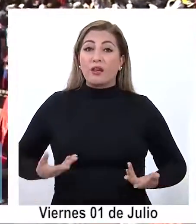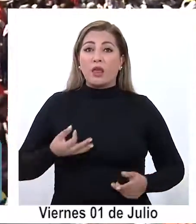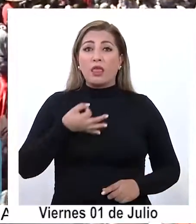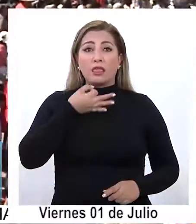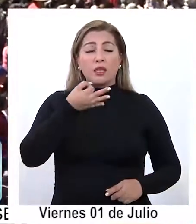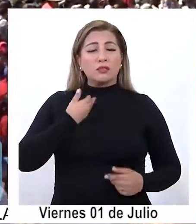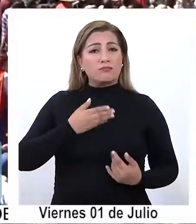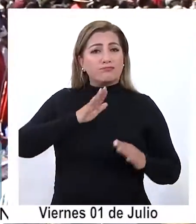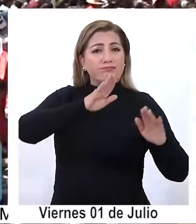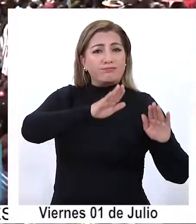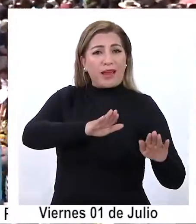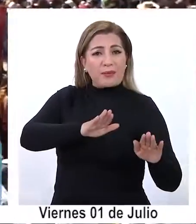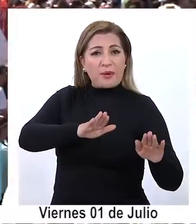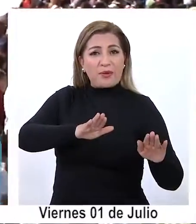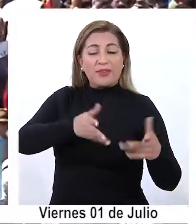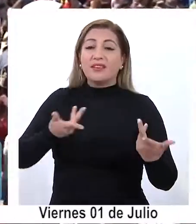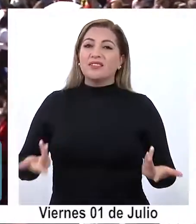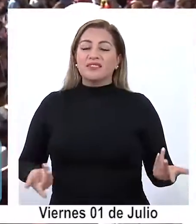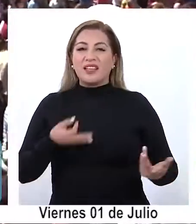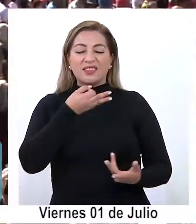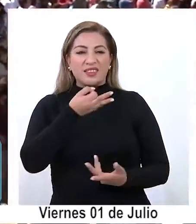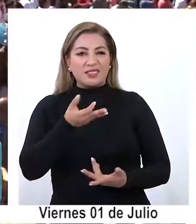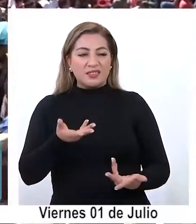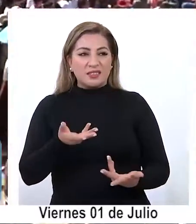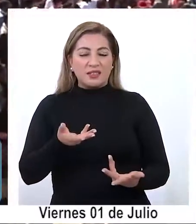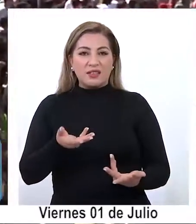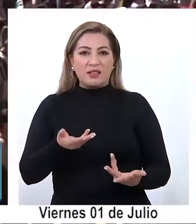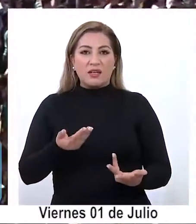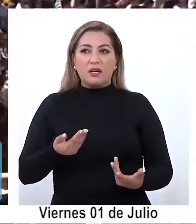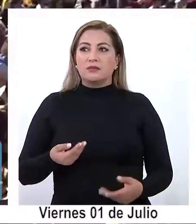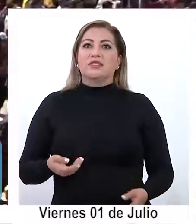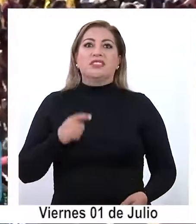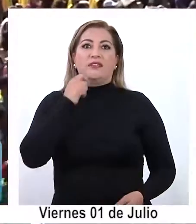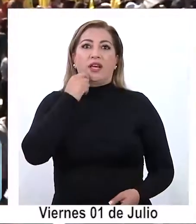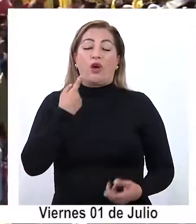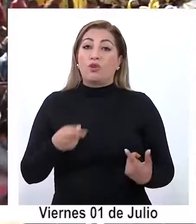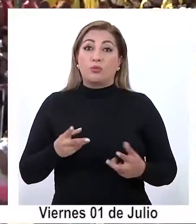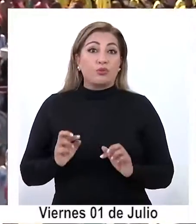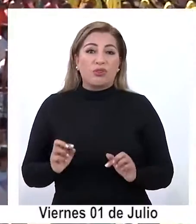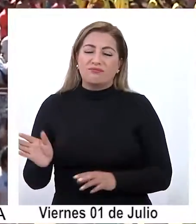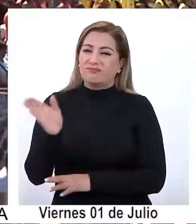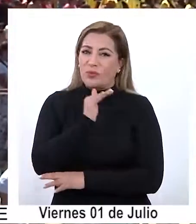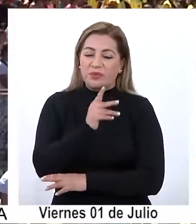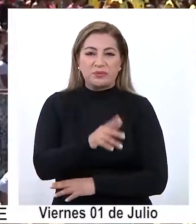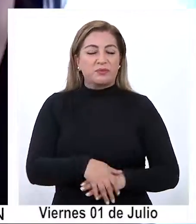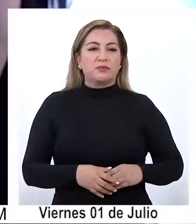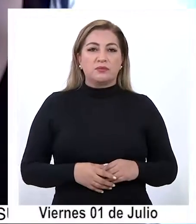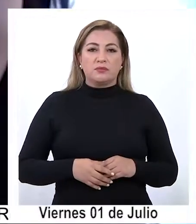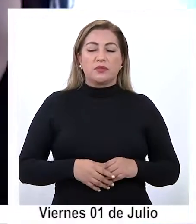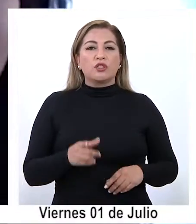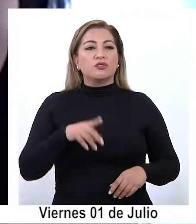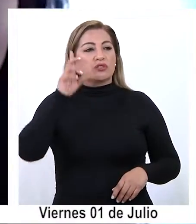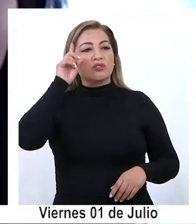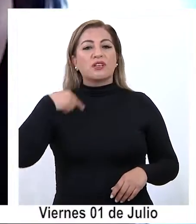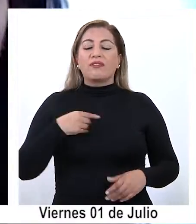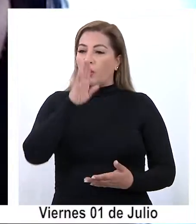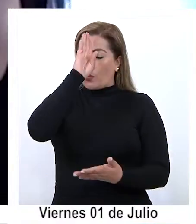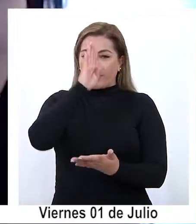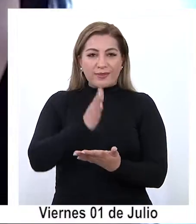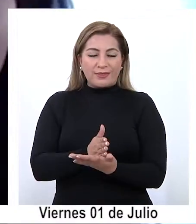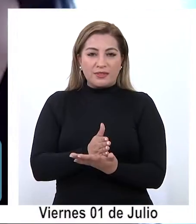salieron a respaldar la medida, señalando que no había otra opción. Entendemos que es una